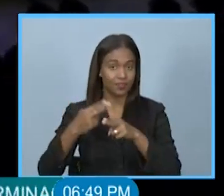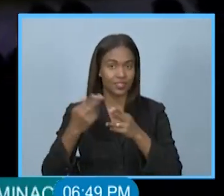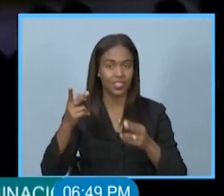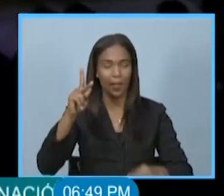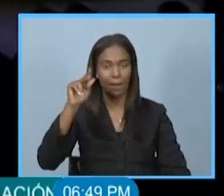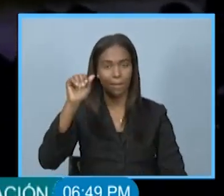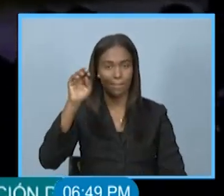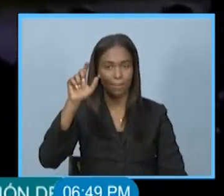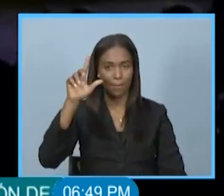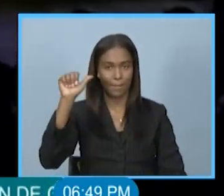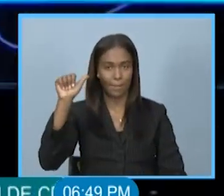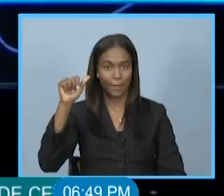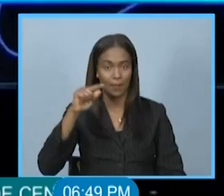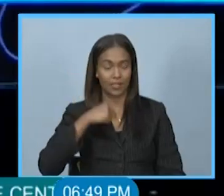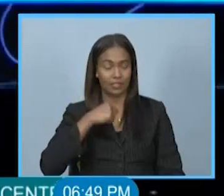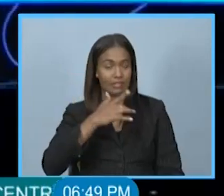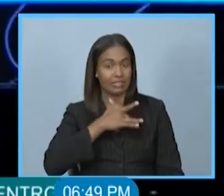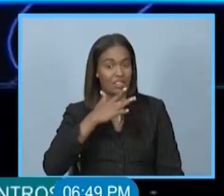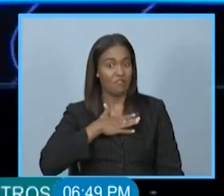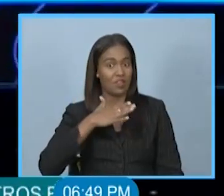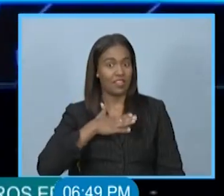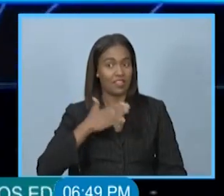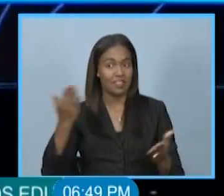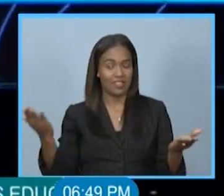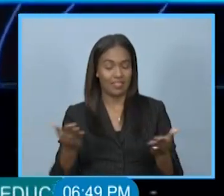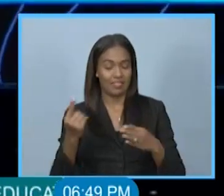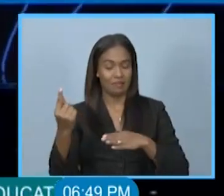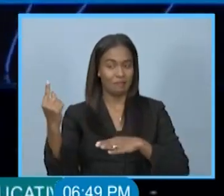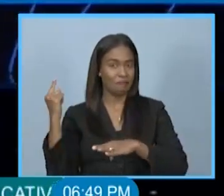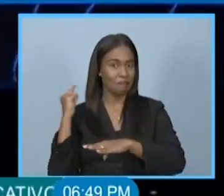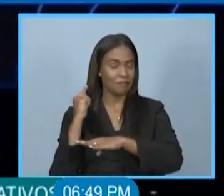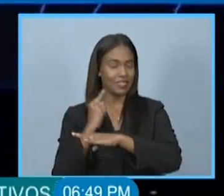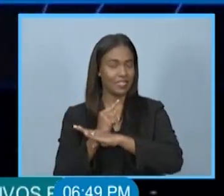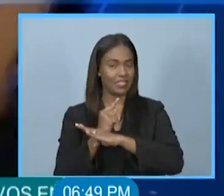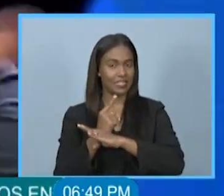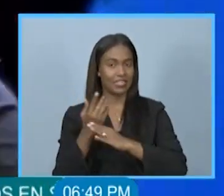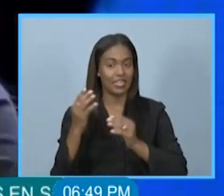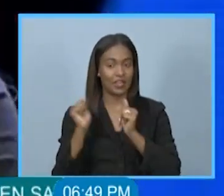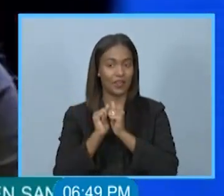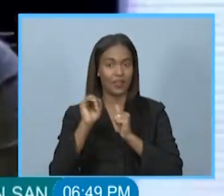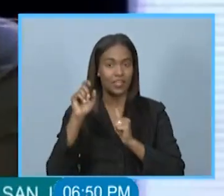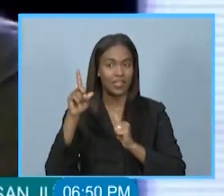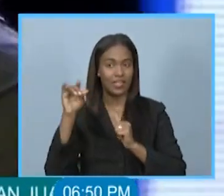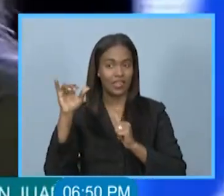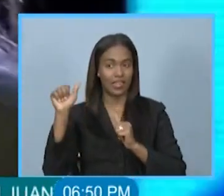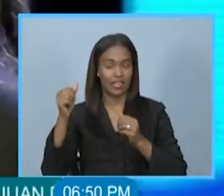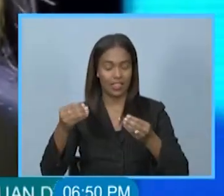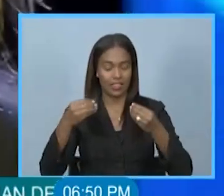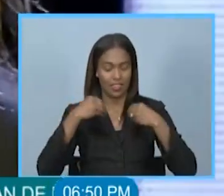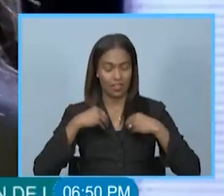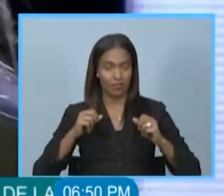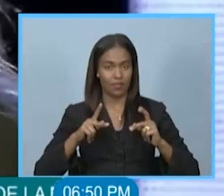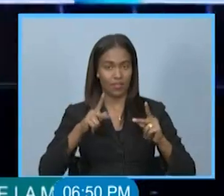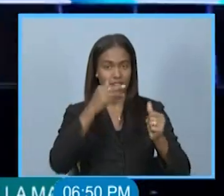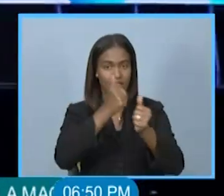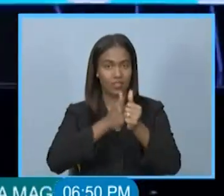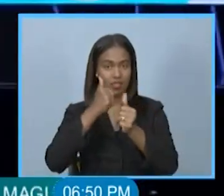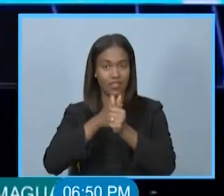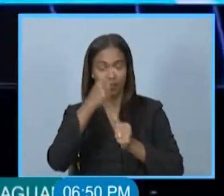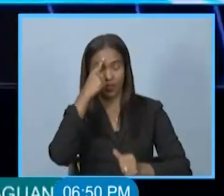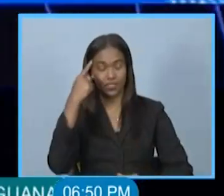Pamela Suárez yo estoy feliz de estar aquí de leer esta noticia y de que dilenia nos haya brindado la oportunidad de cada uno de nosotros